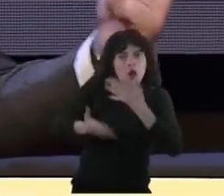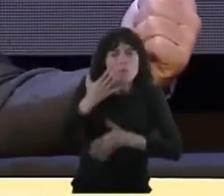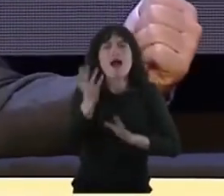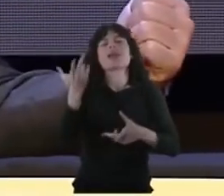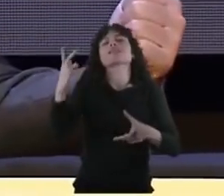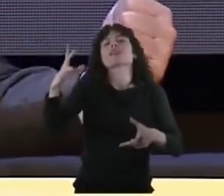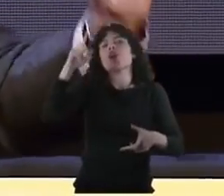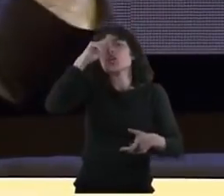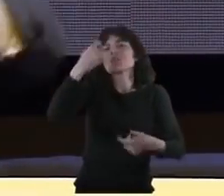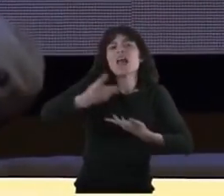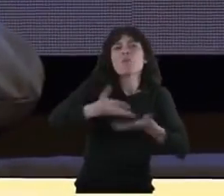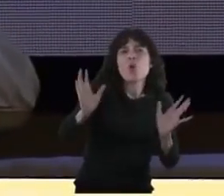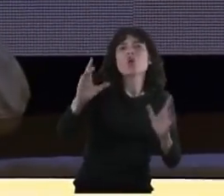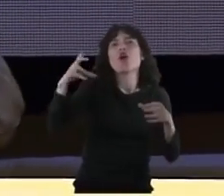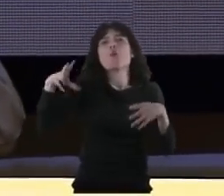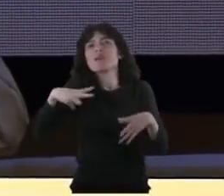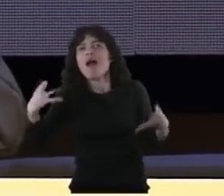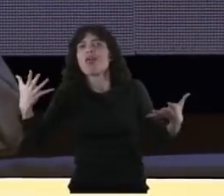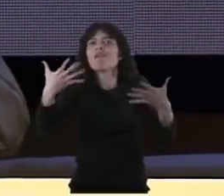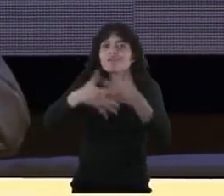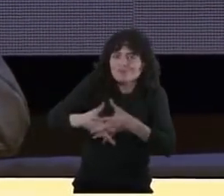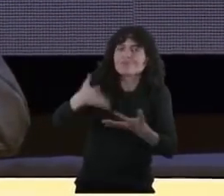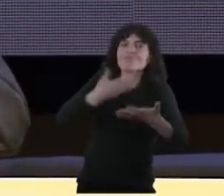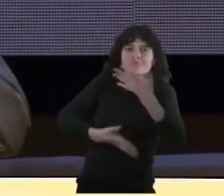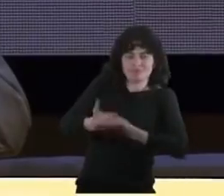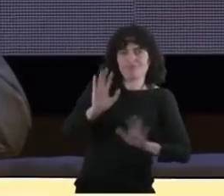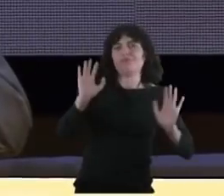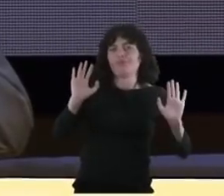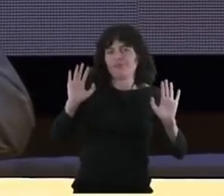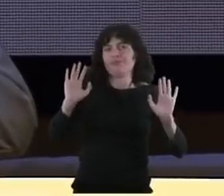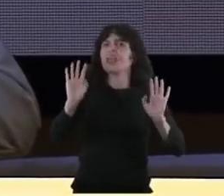en sanatorios de obras sociales, o en hospitales públicos a muchos de sus